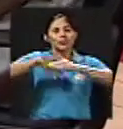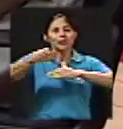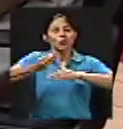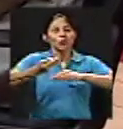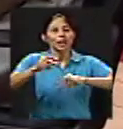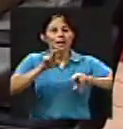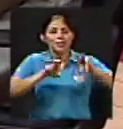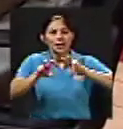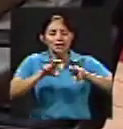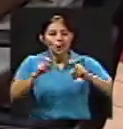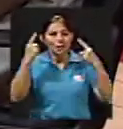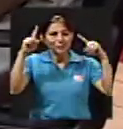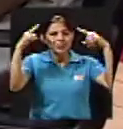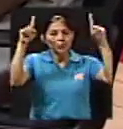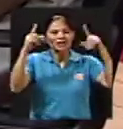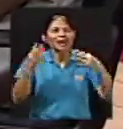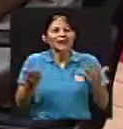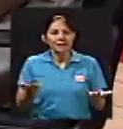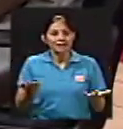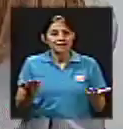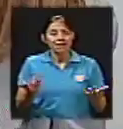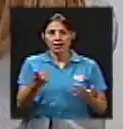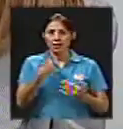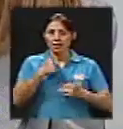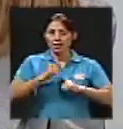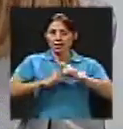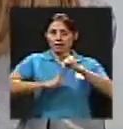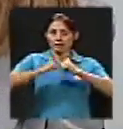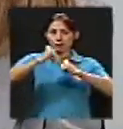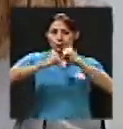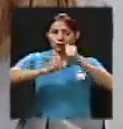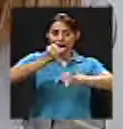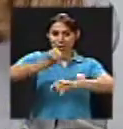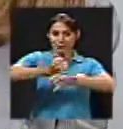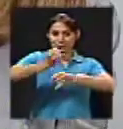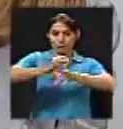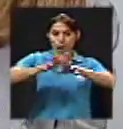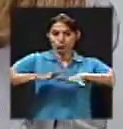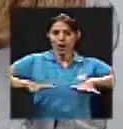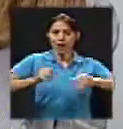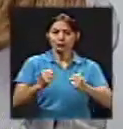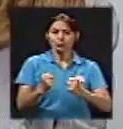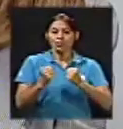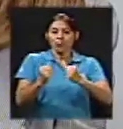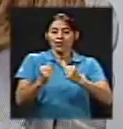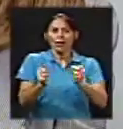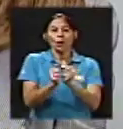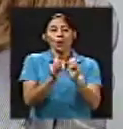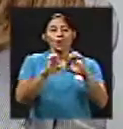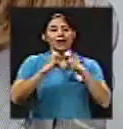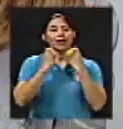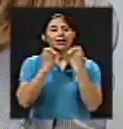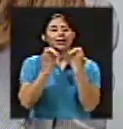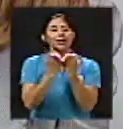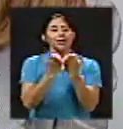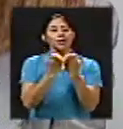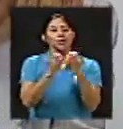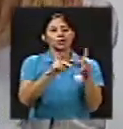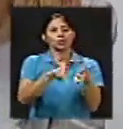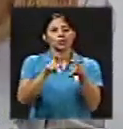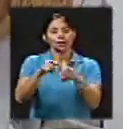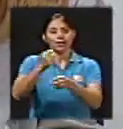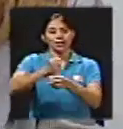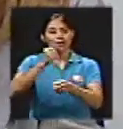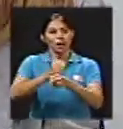lo largo del tiempo, es el contar con una estructura institucional sólida, con equipos de trabajo, digamos, de la